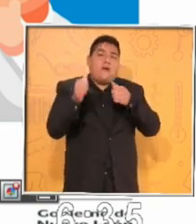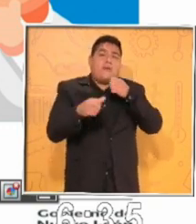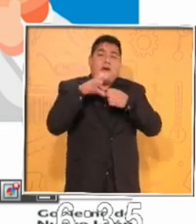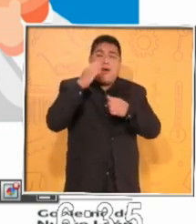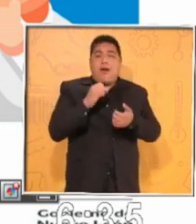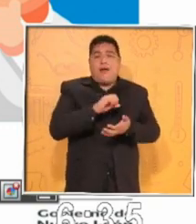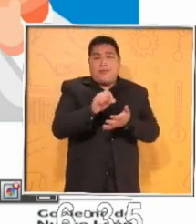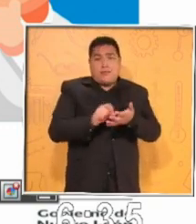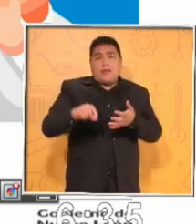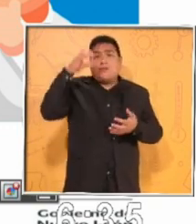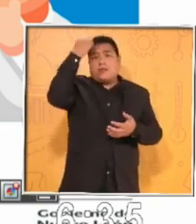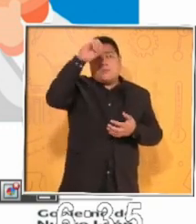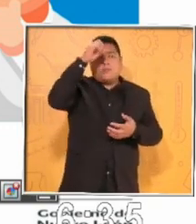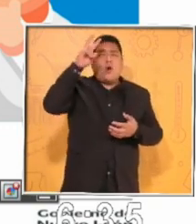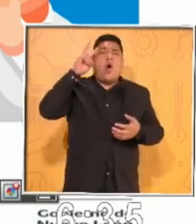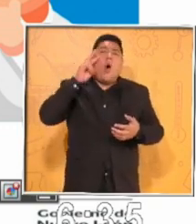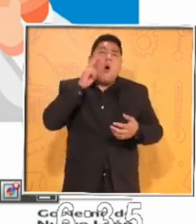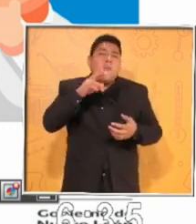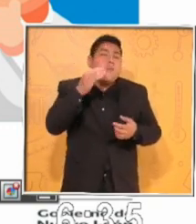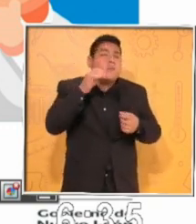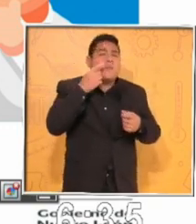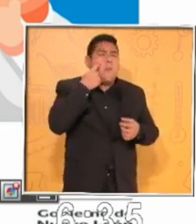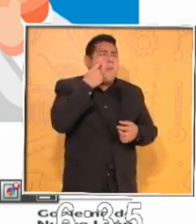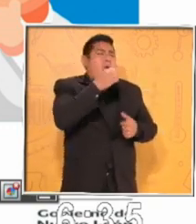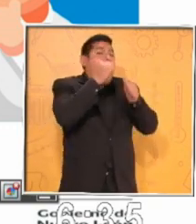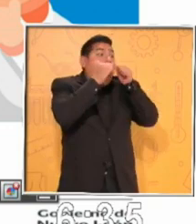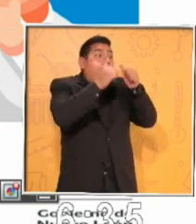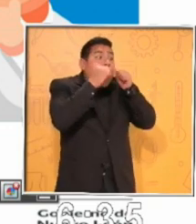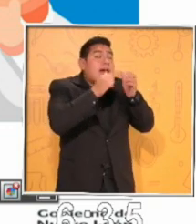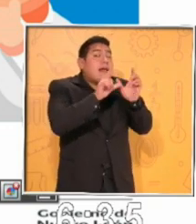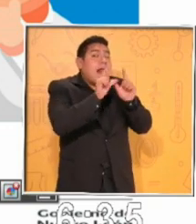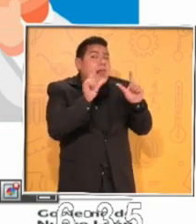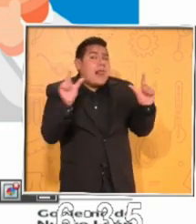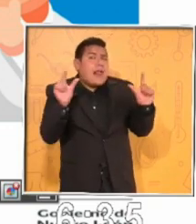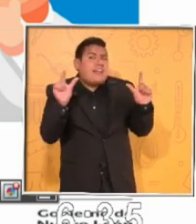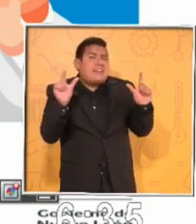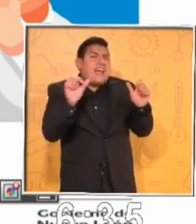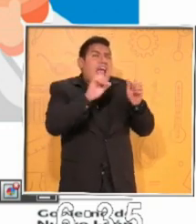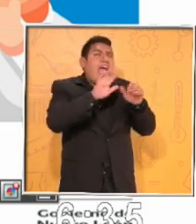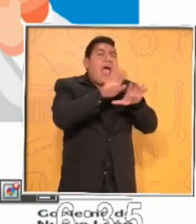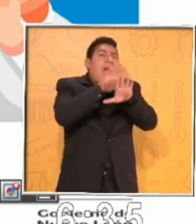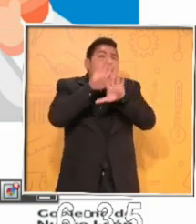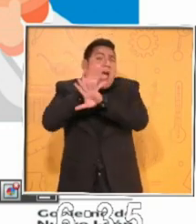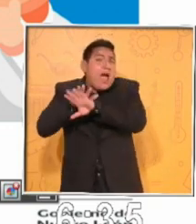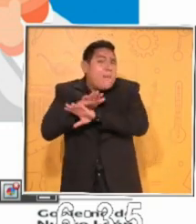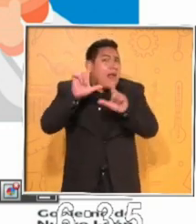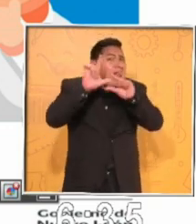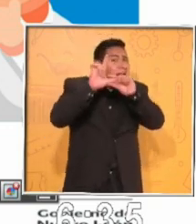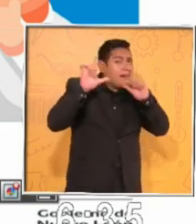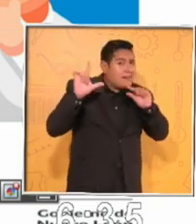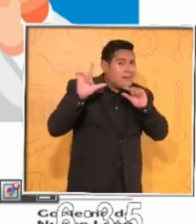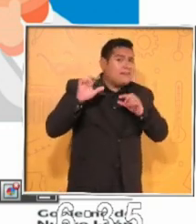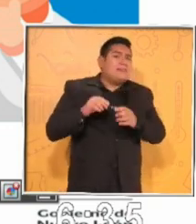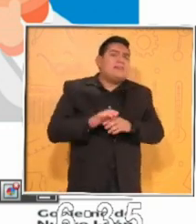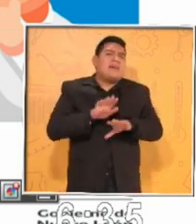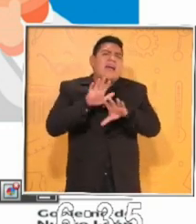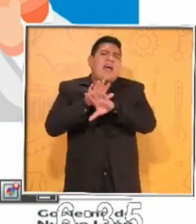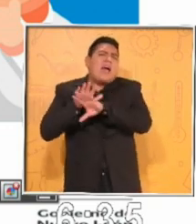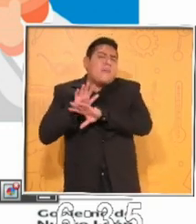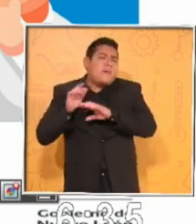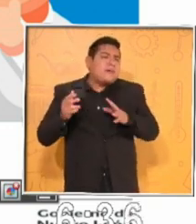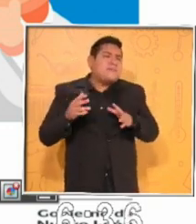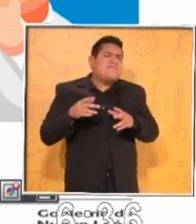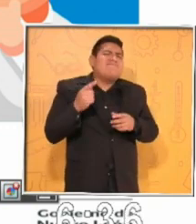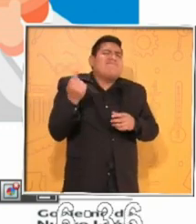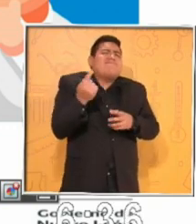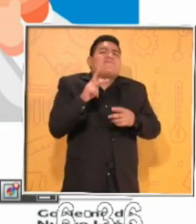Observa detenidamente la palabra. Trata de modificar la posición de las letras. ¿Qué palabra